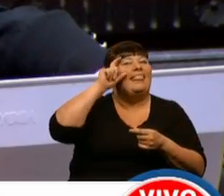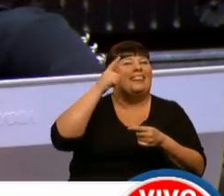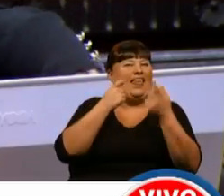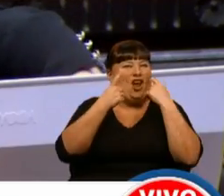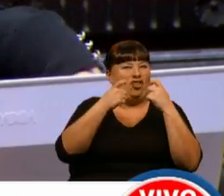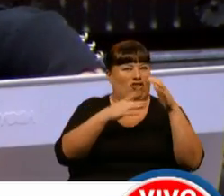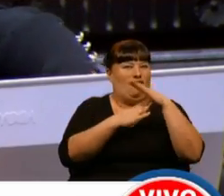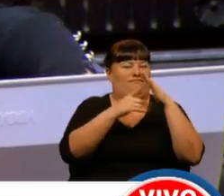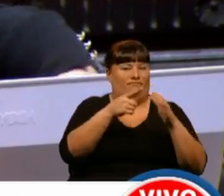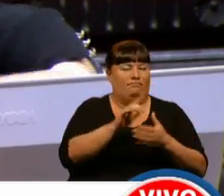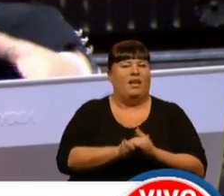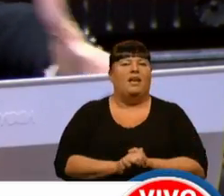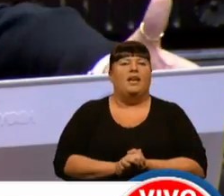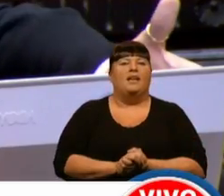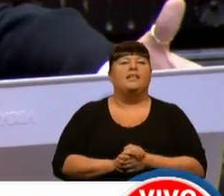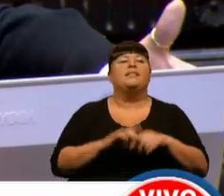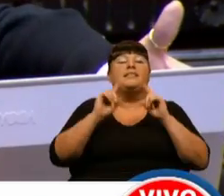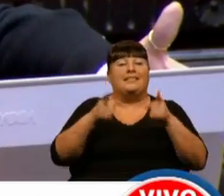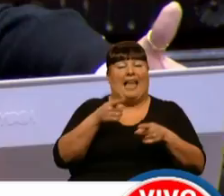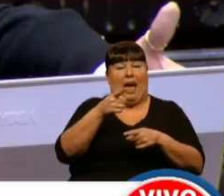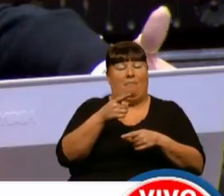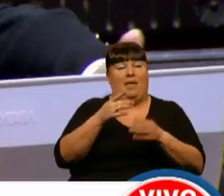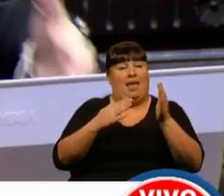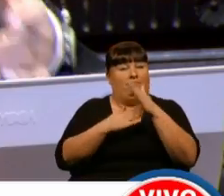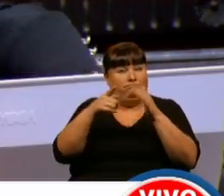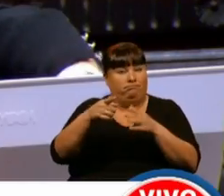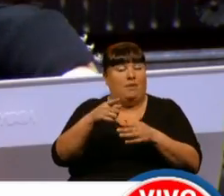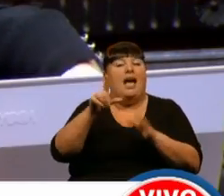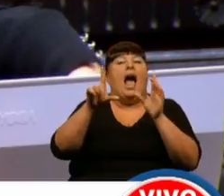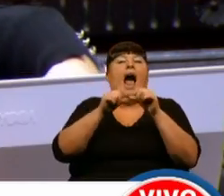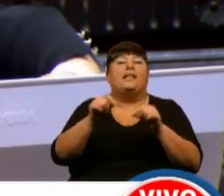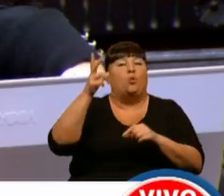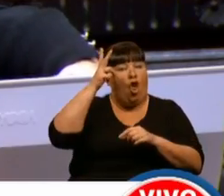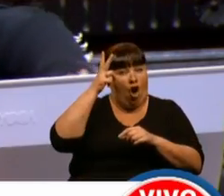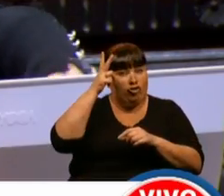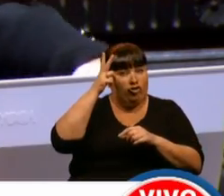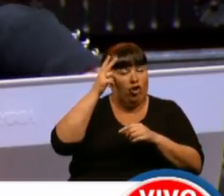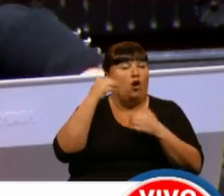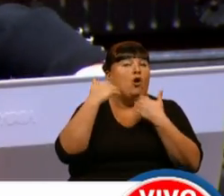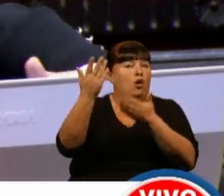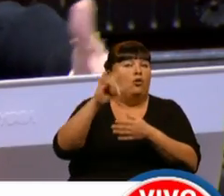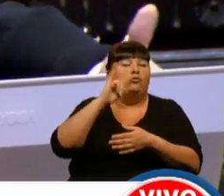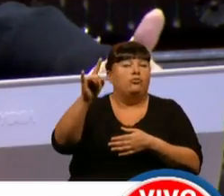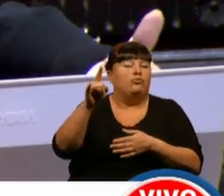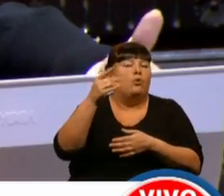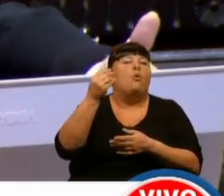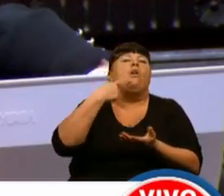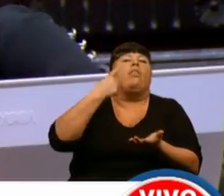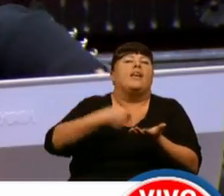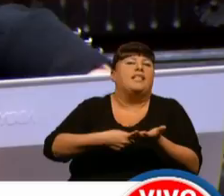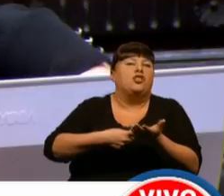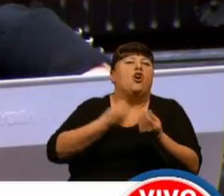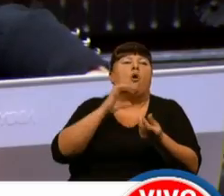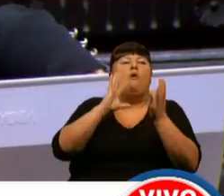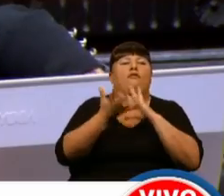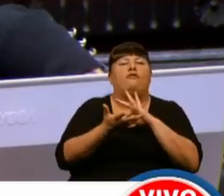también a través de esta autoridad de aplicación y en el artículo 8 queda facultado para disponer los